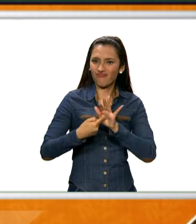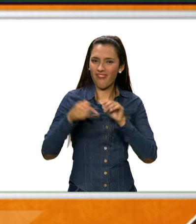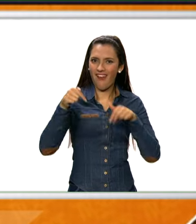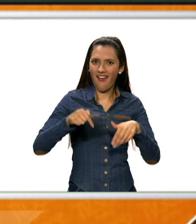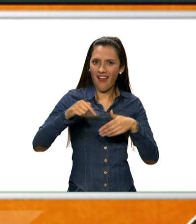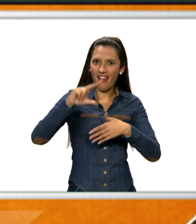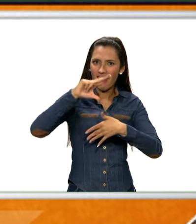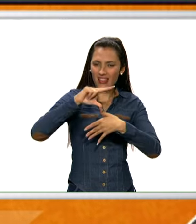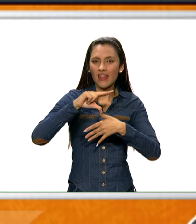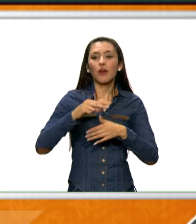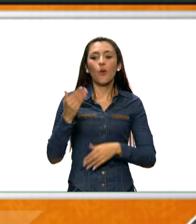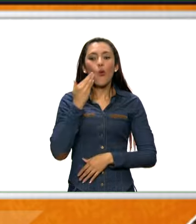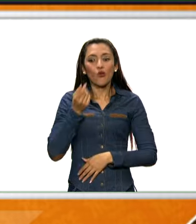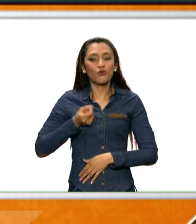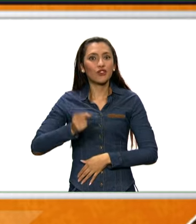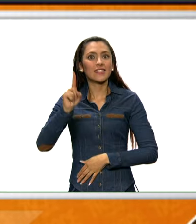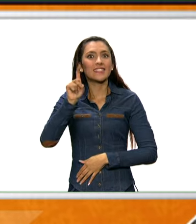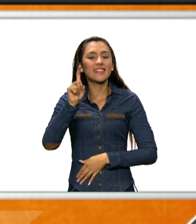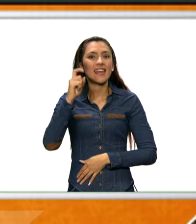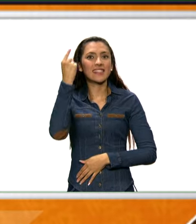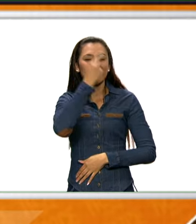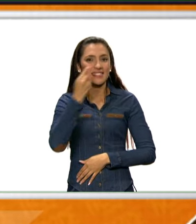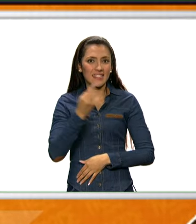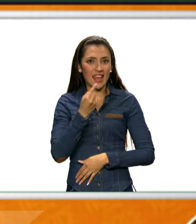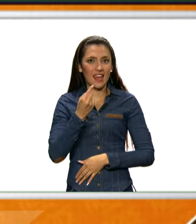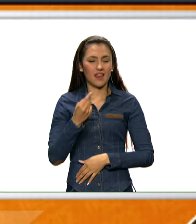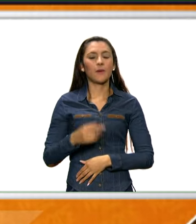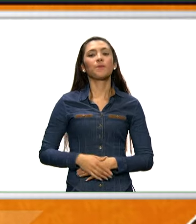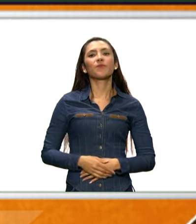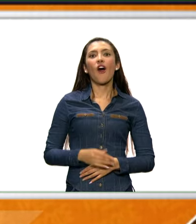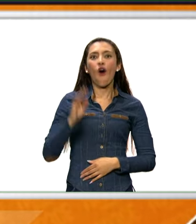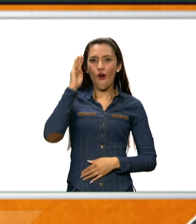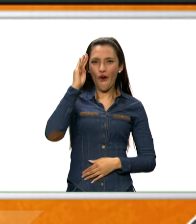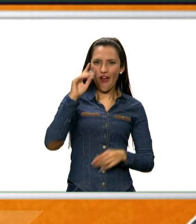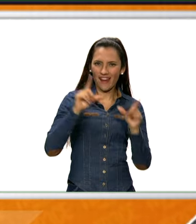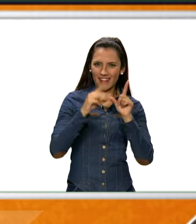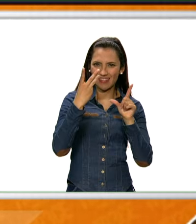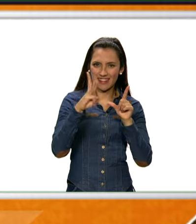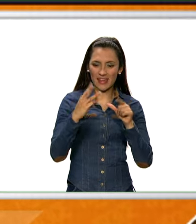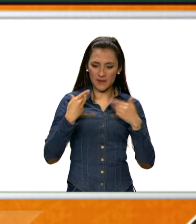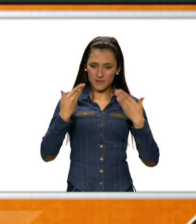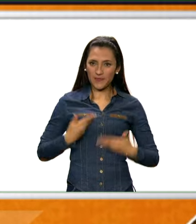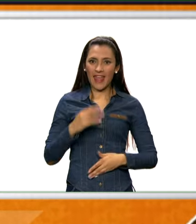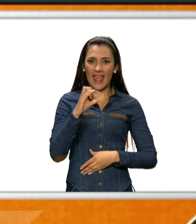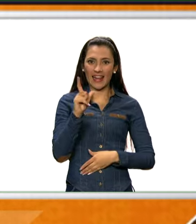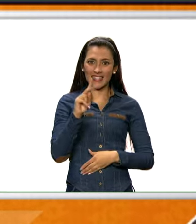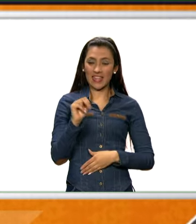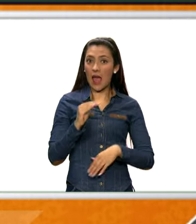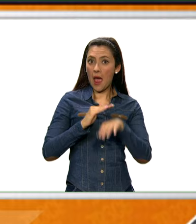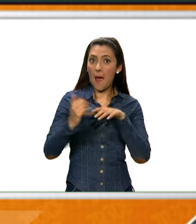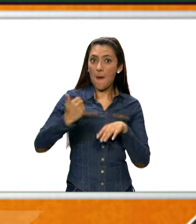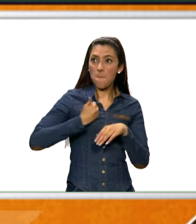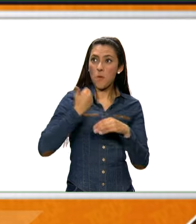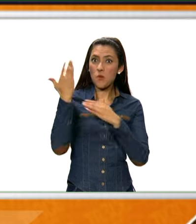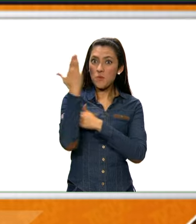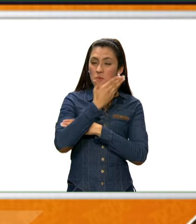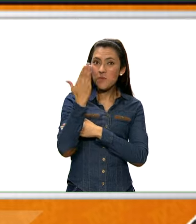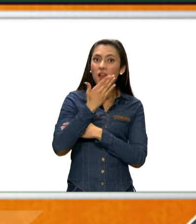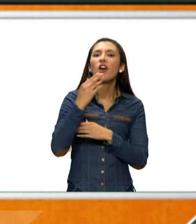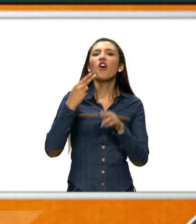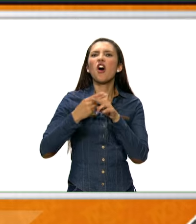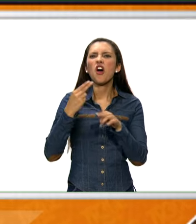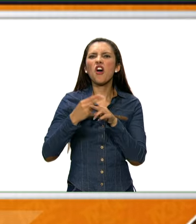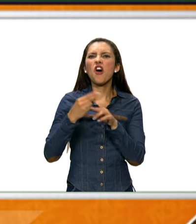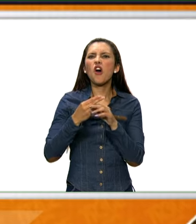guste, ¿no? Porque sale ya el 6 de septiembre en HD. Hola a todos en 13 News, soy Eiza González y los invito a que no se pierdan en DHE